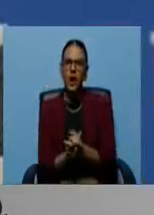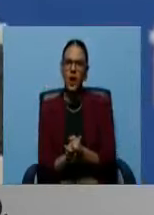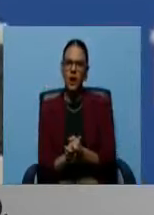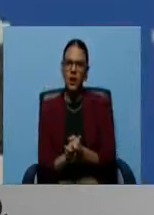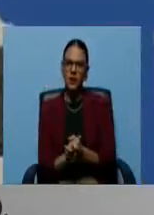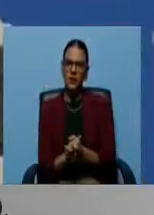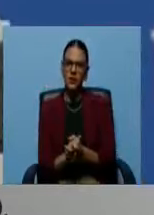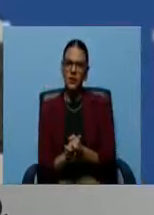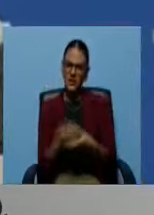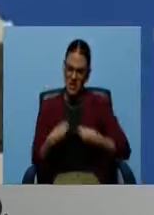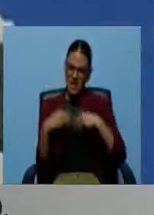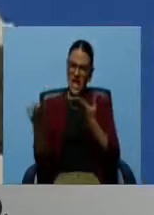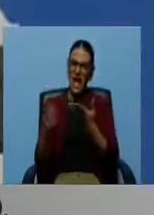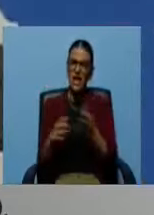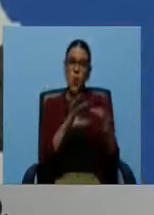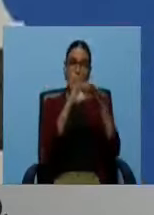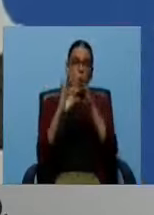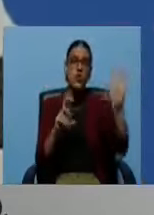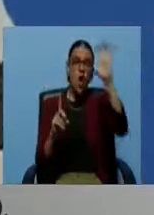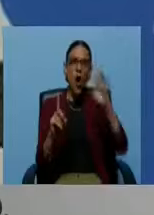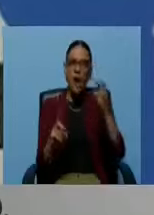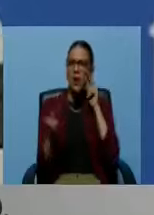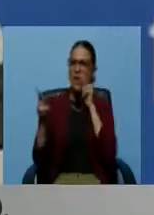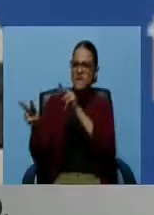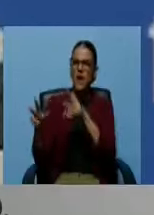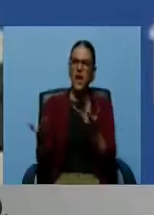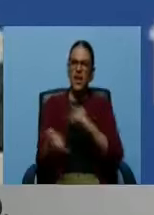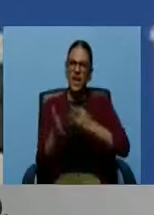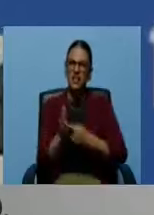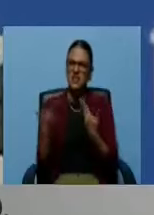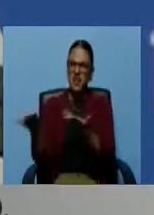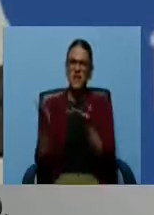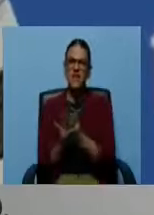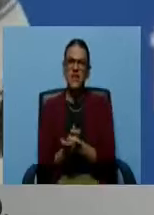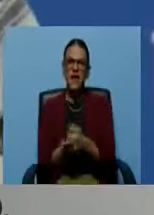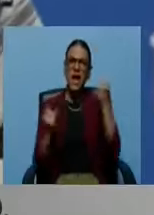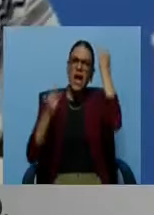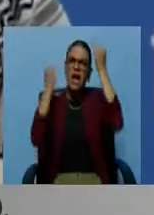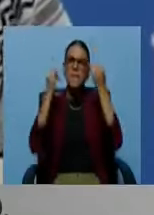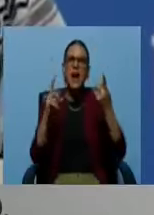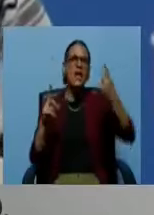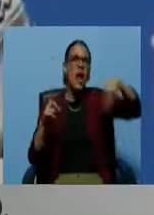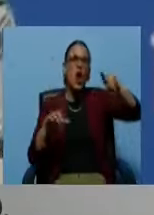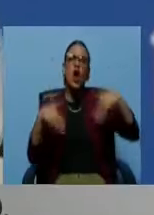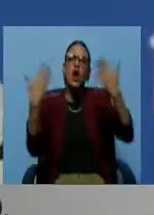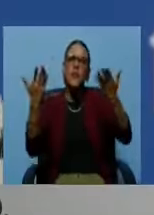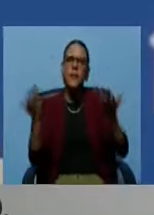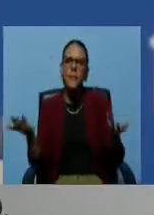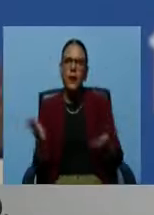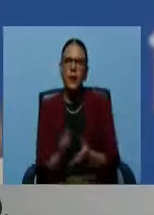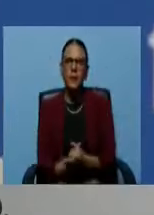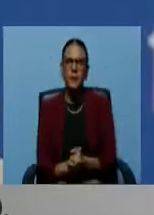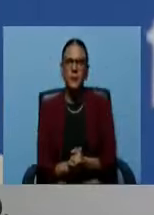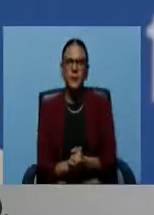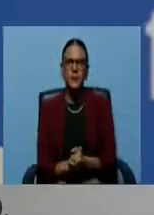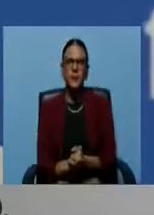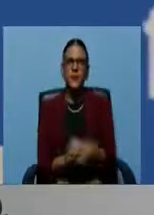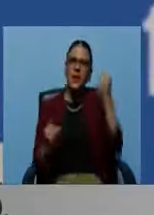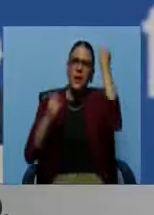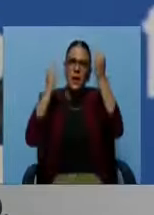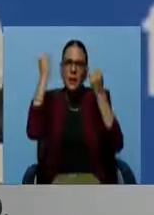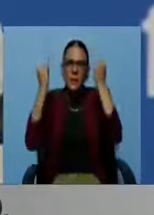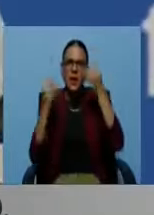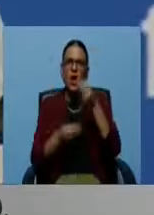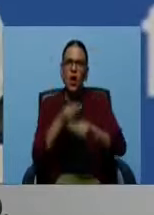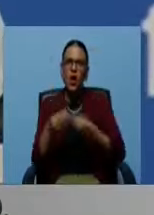Ese, en la Unión Europea, está considerado un bolchevique. Imaginaos cómo son los demás. Imaginaos cómo son los demás.